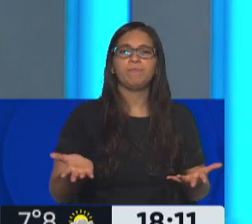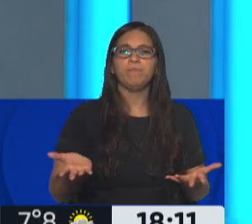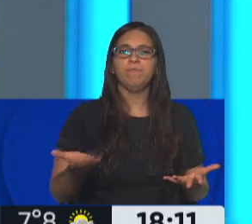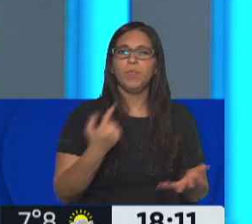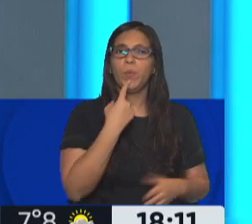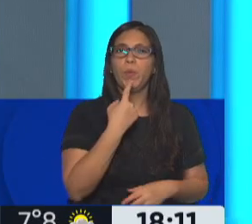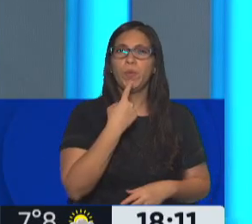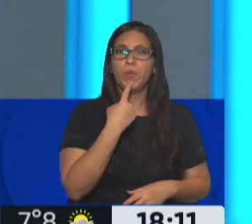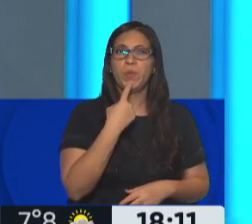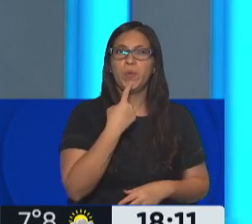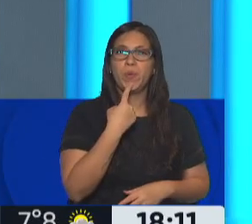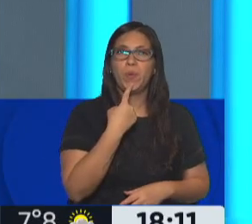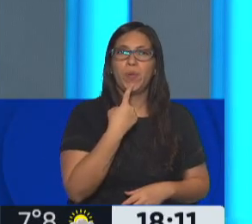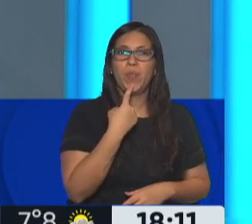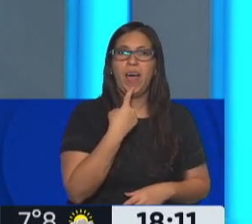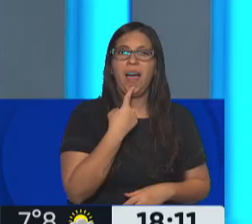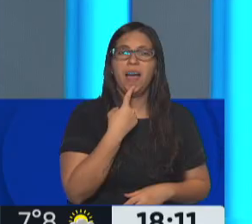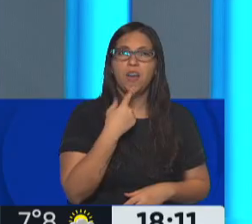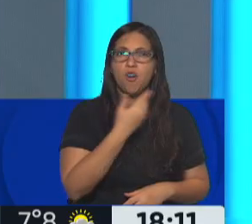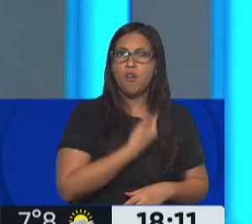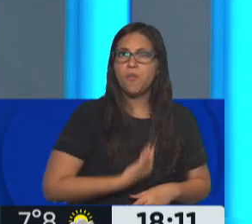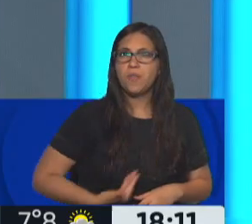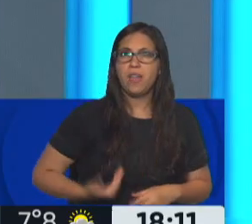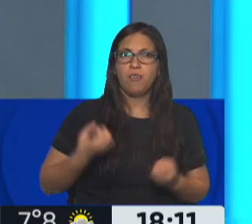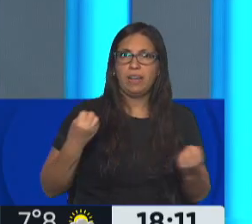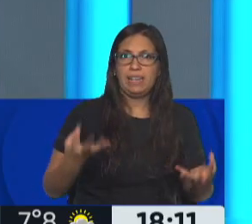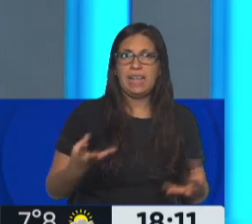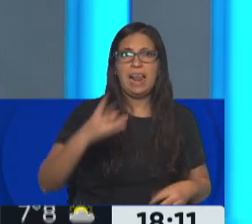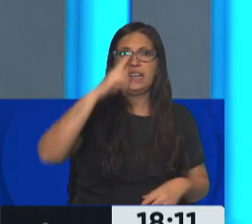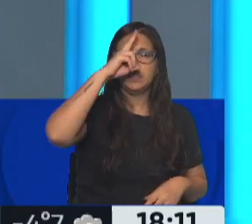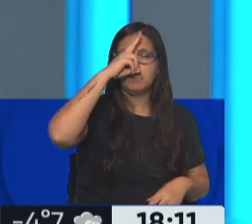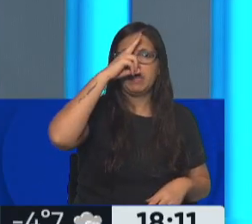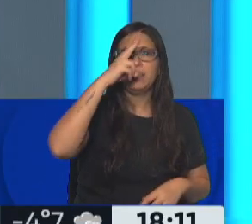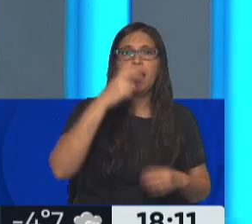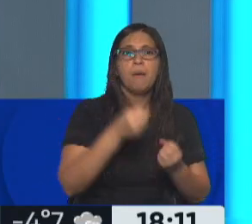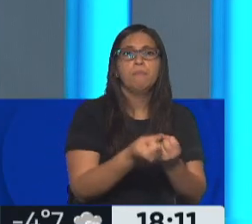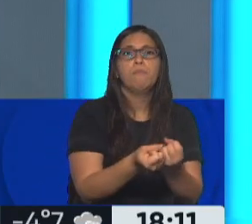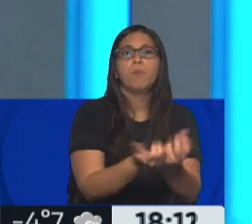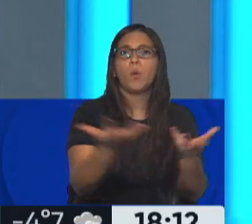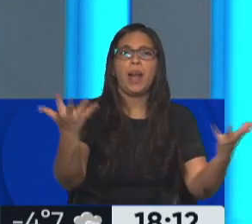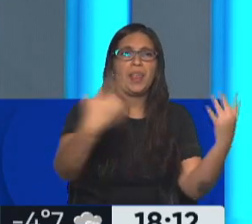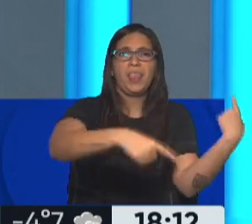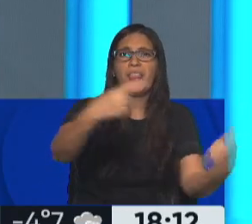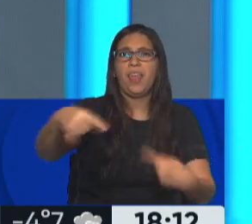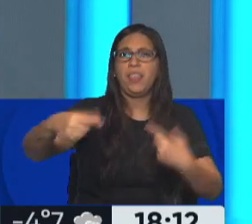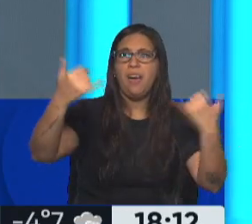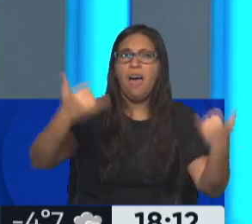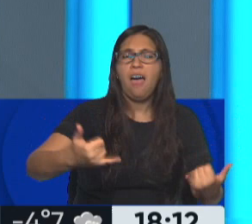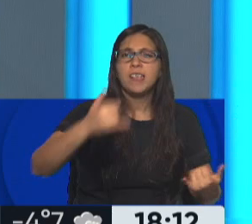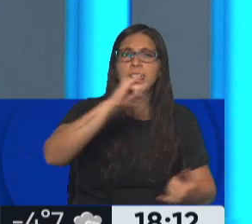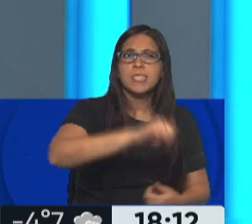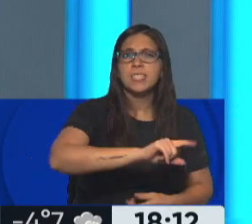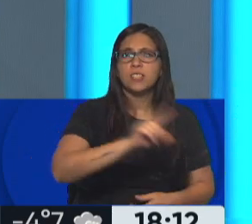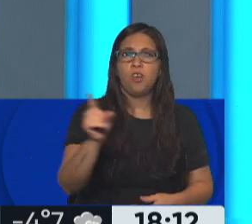duda que hay de cómo va a ser finalmente este gobierno, si va a cumplir con el respeto a la pluralidad que tiene Siria y demás. Y